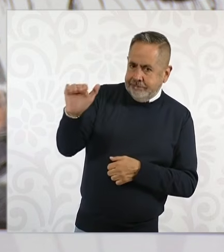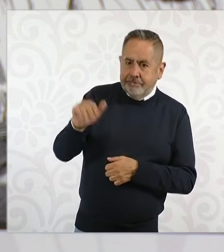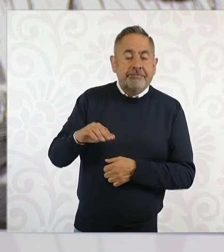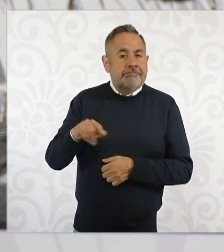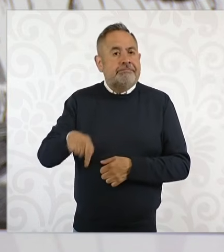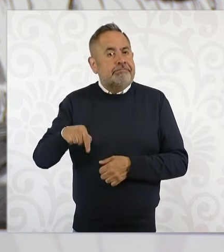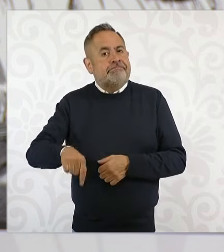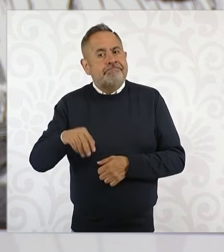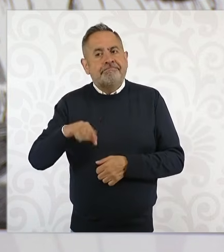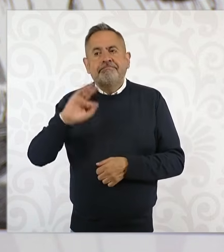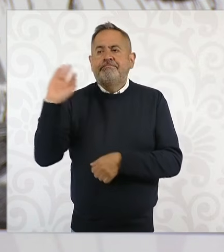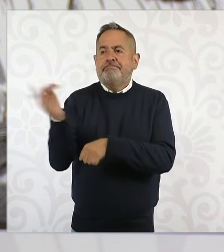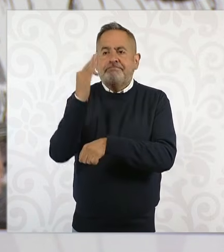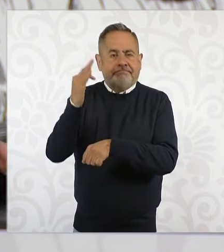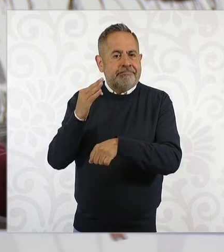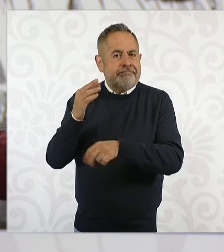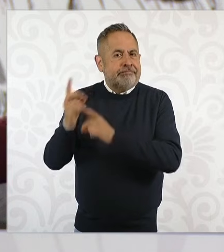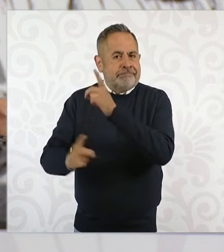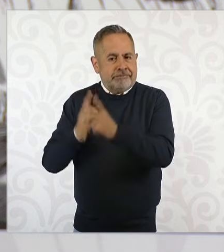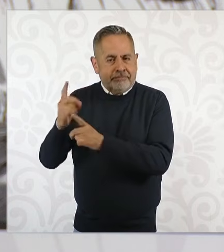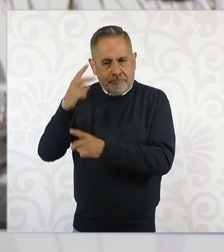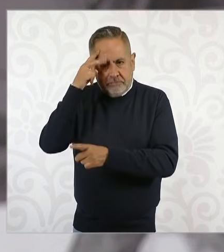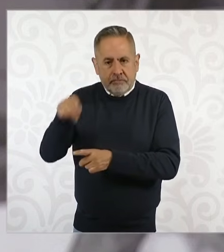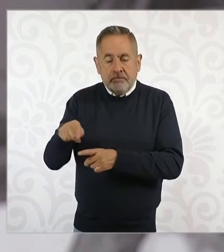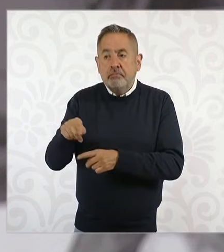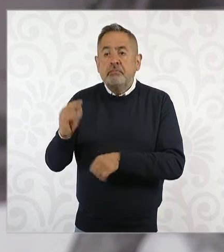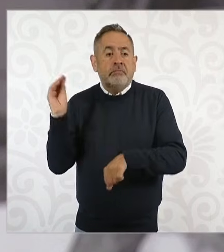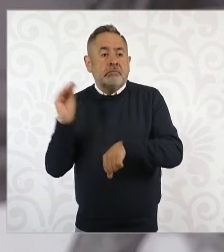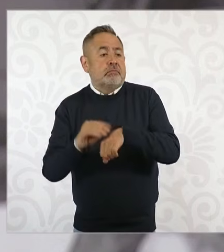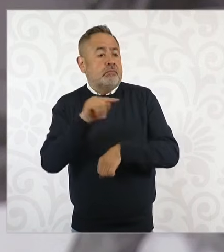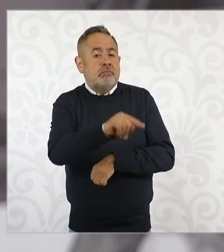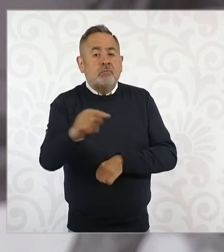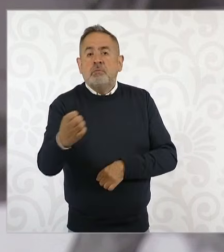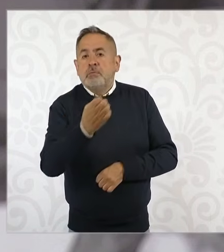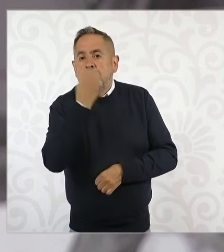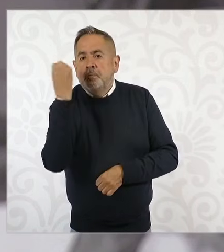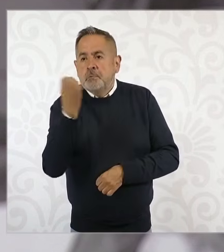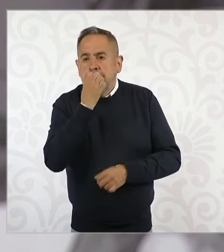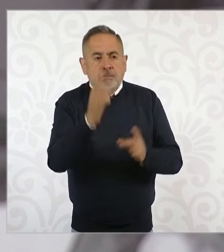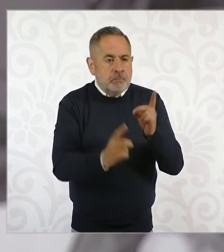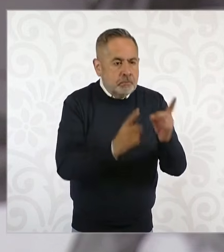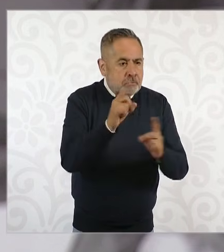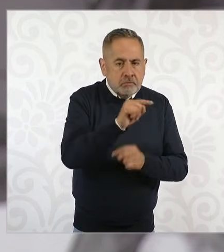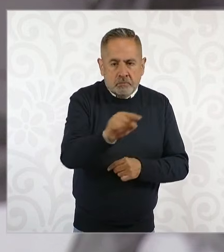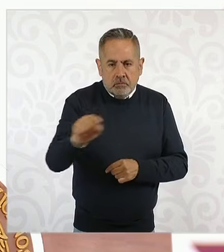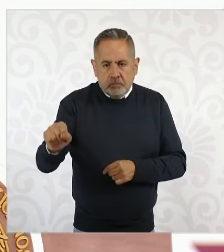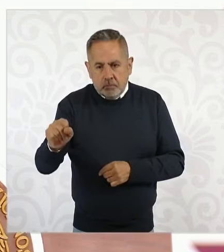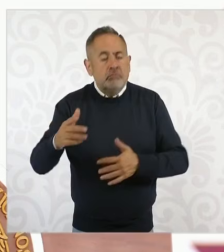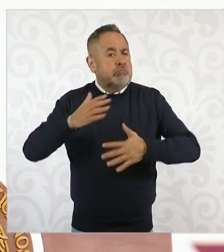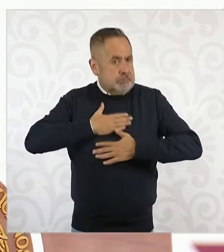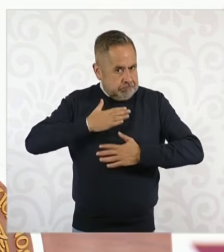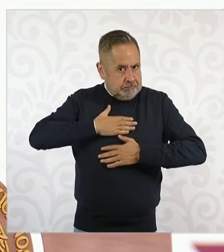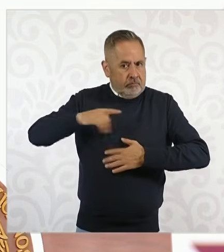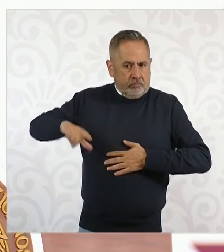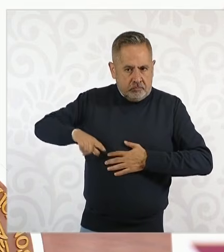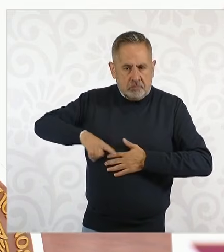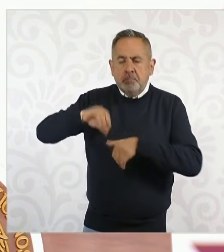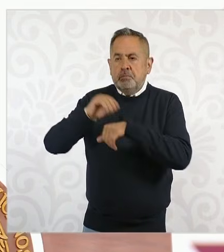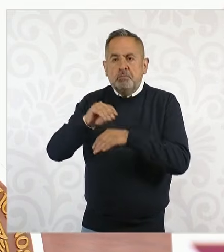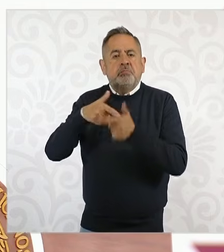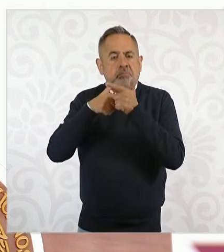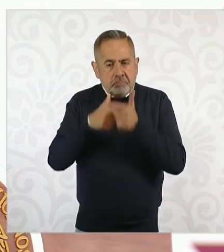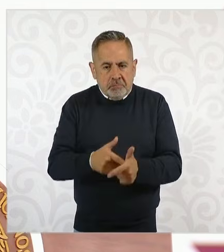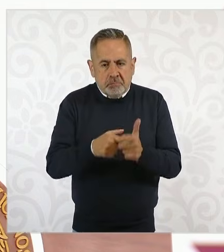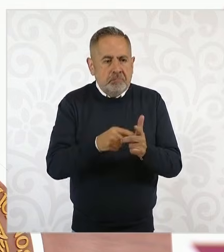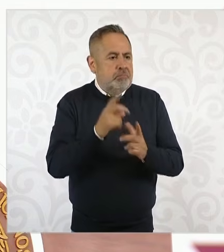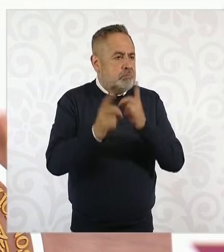aquí presente, en la formación de escuelas deportivas. Nosotros, por nuestra parte, lo vamos a seguir haciendo.